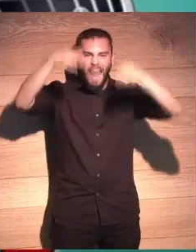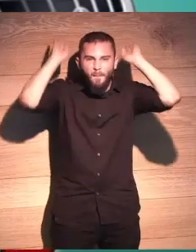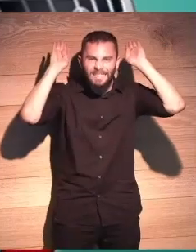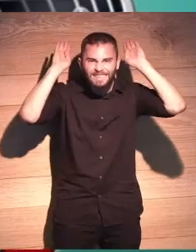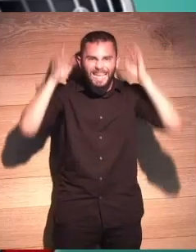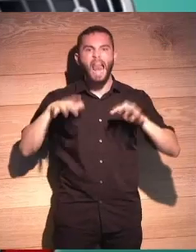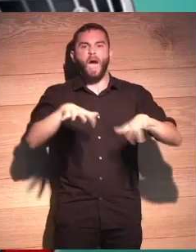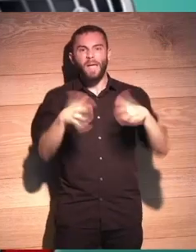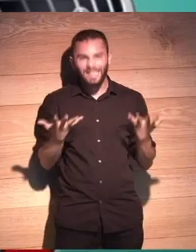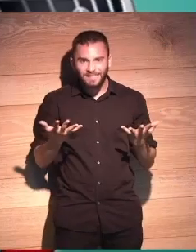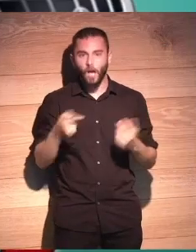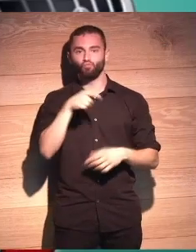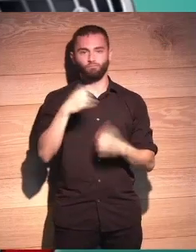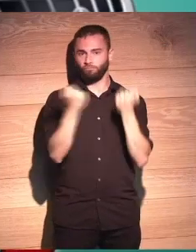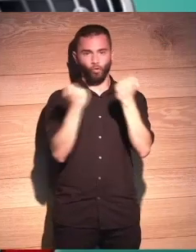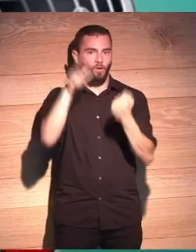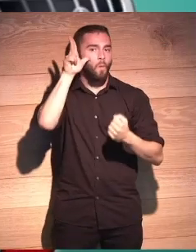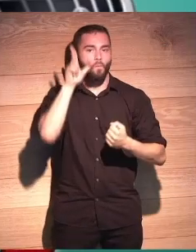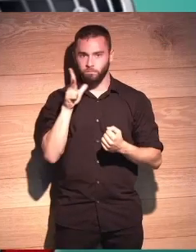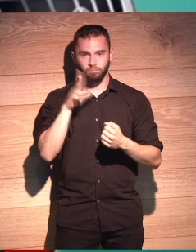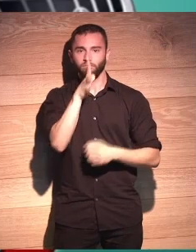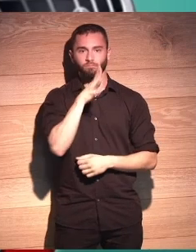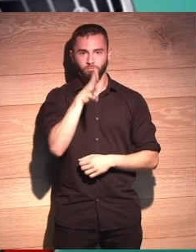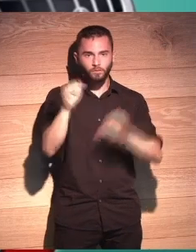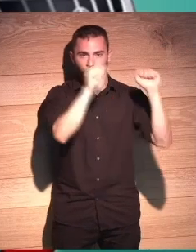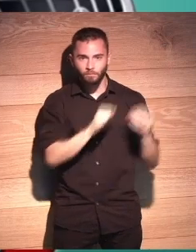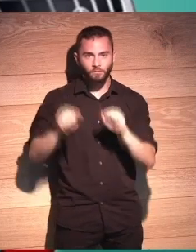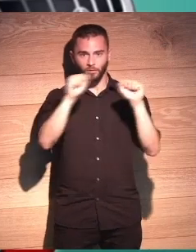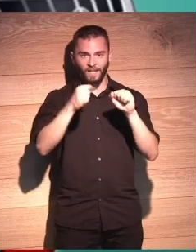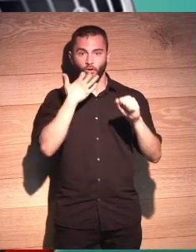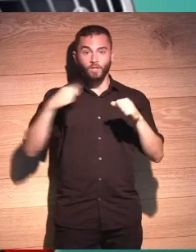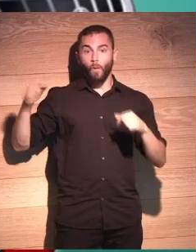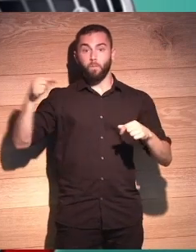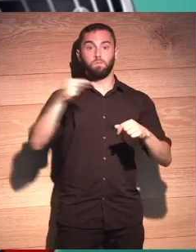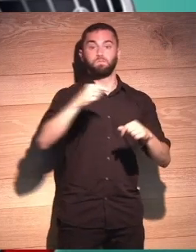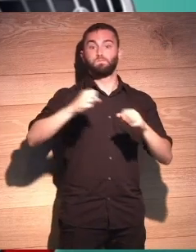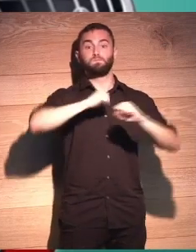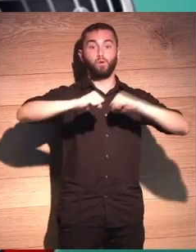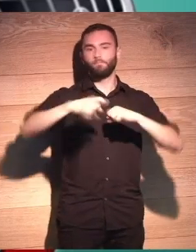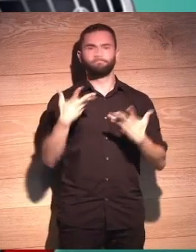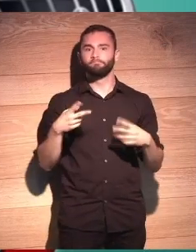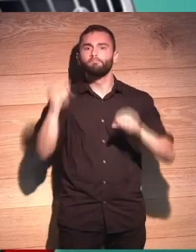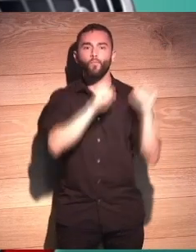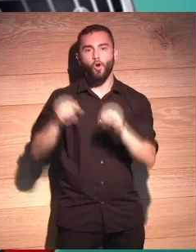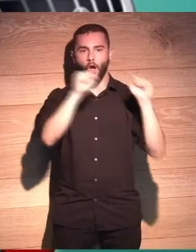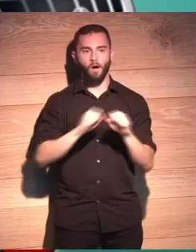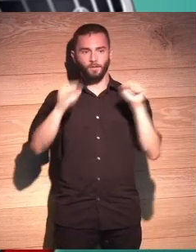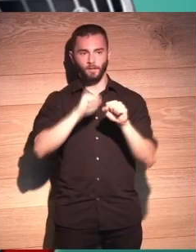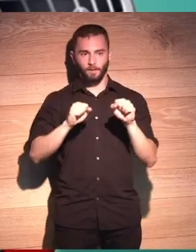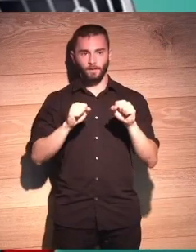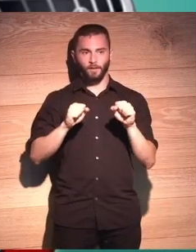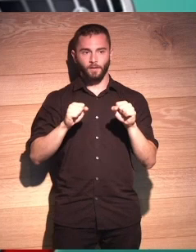es fantástico, es un coche increíble. Está protegido contra proyectiles, tiene 1,5 litros de sangre de cada